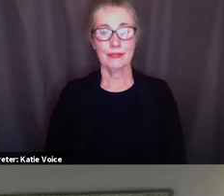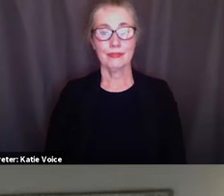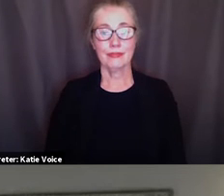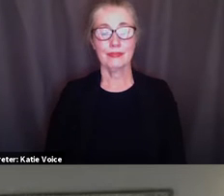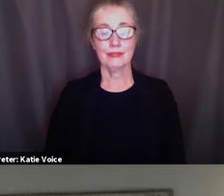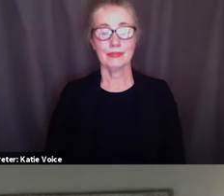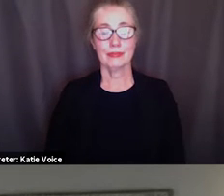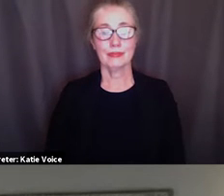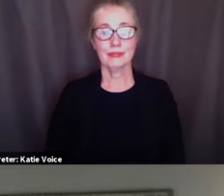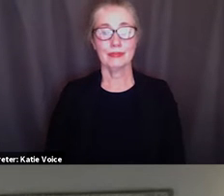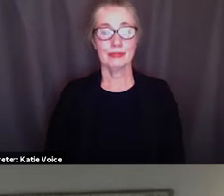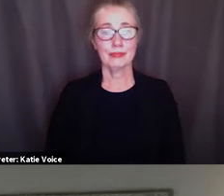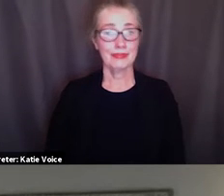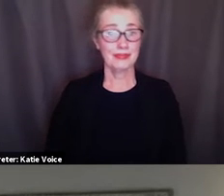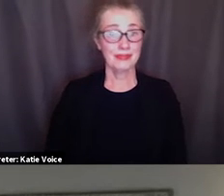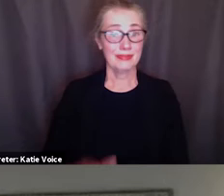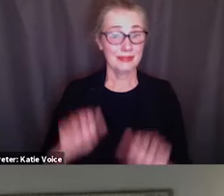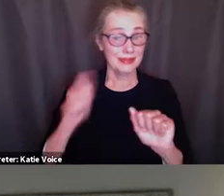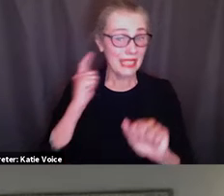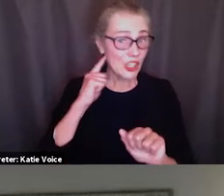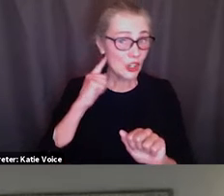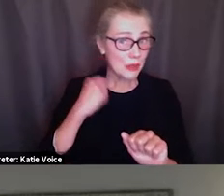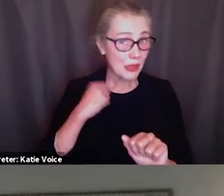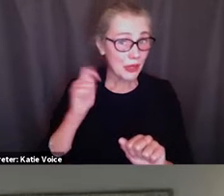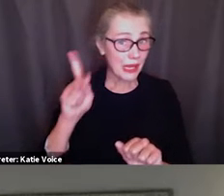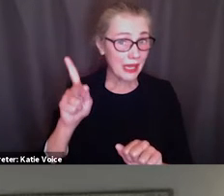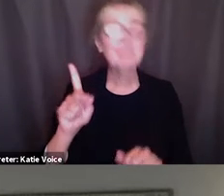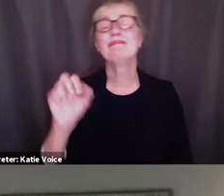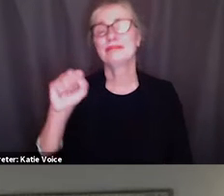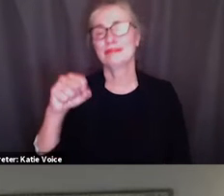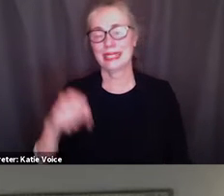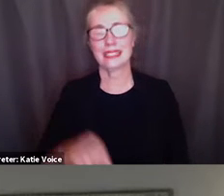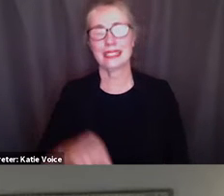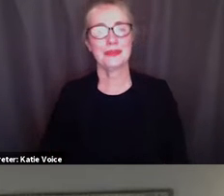Hola. Okay, can you hear me okay? ¿Me pueden escuchar bien? Sí.